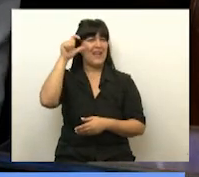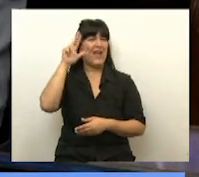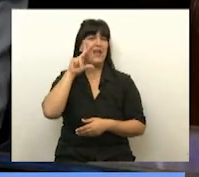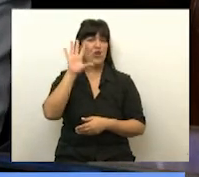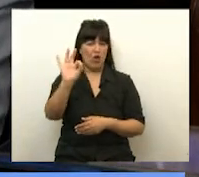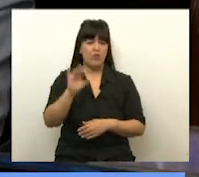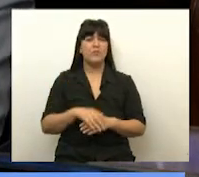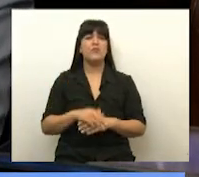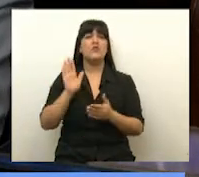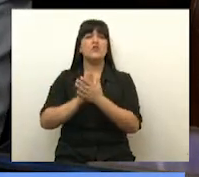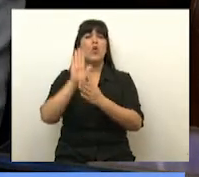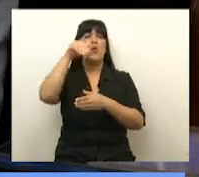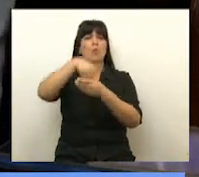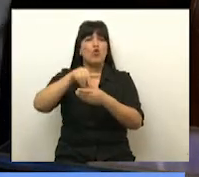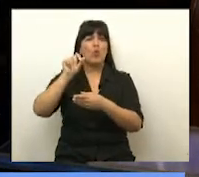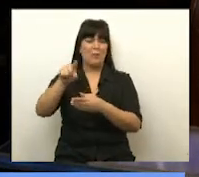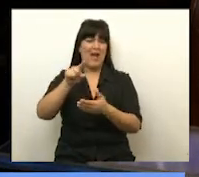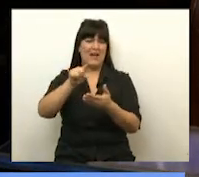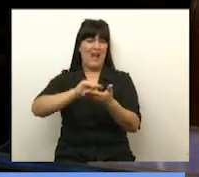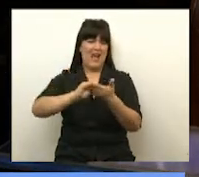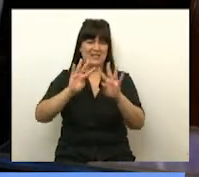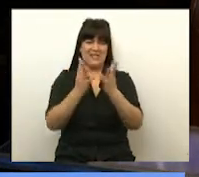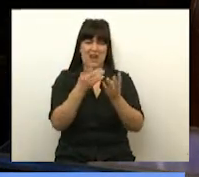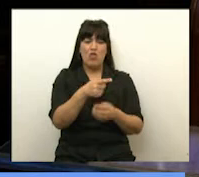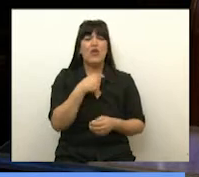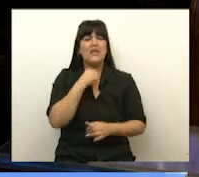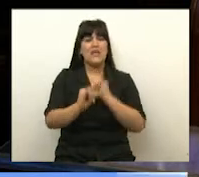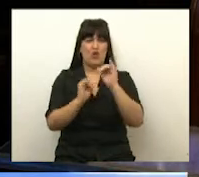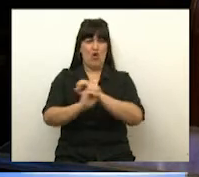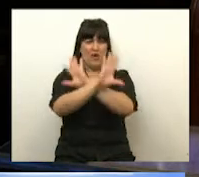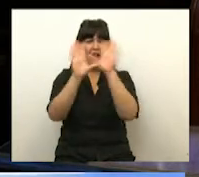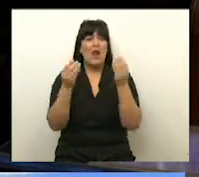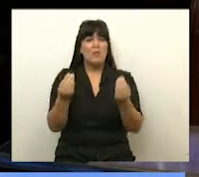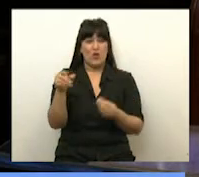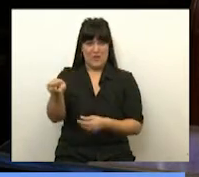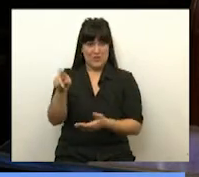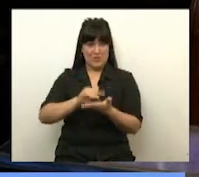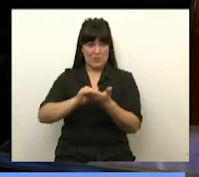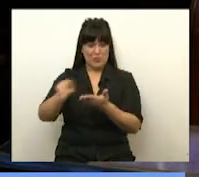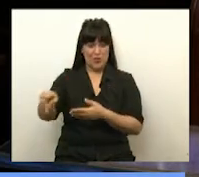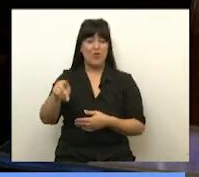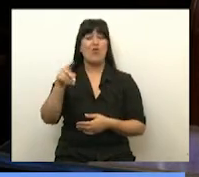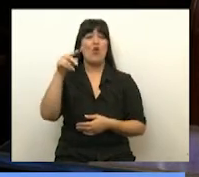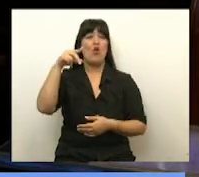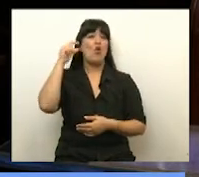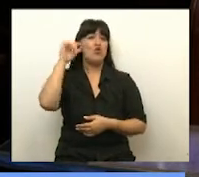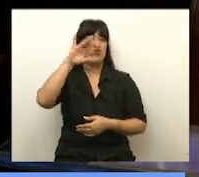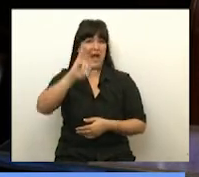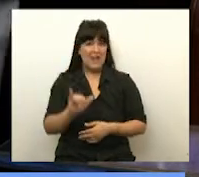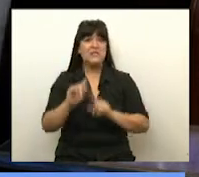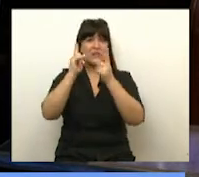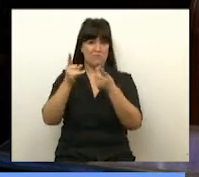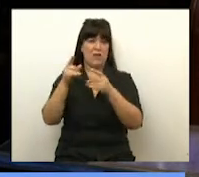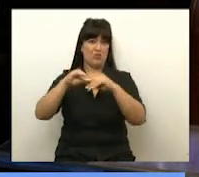el voto para los senadores. Yo quiero dejar perfectamente aclarado, porque la senadora Nancy González, junto a la totalidad de los 8 legisladores